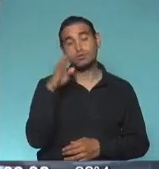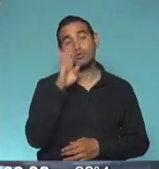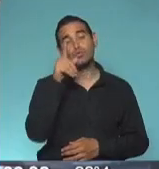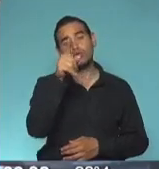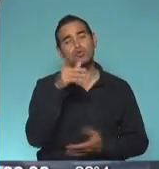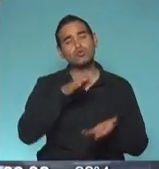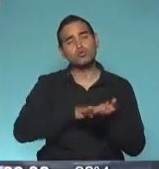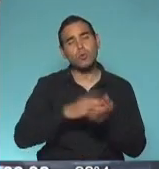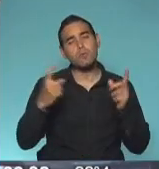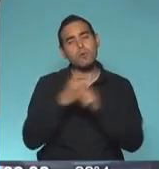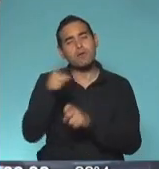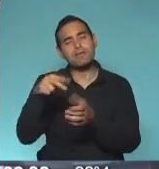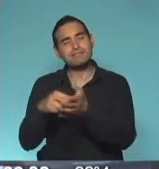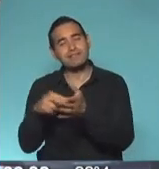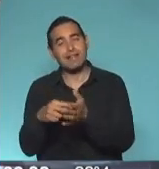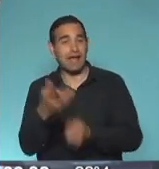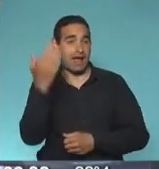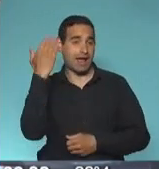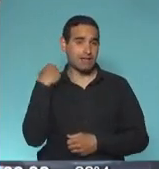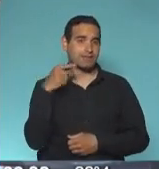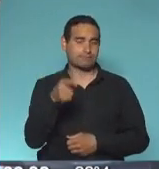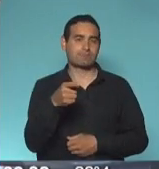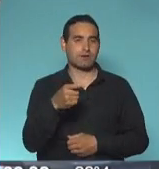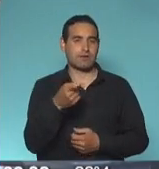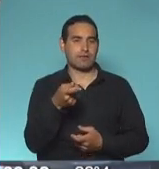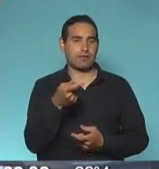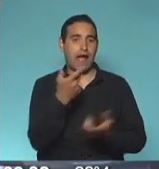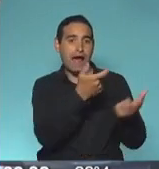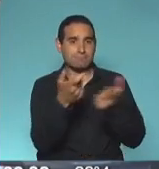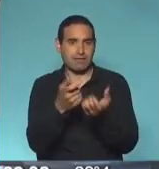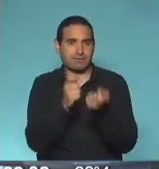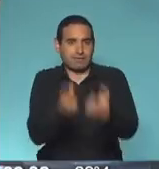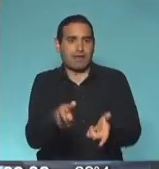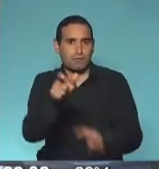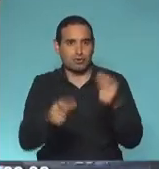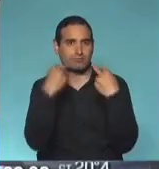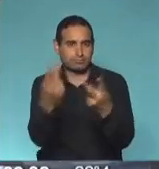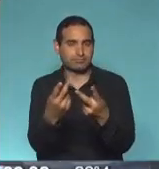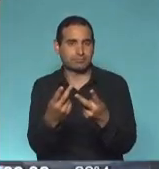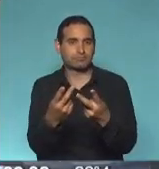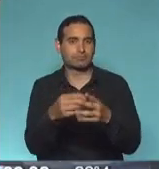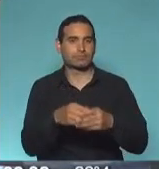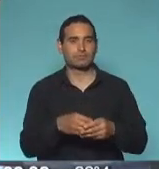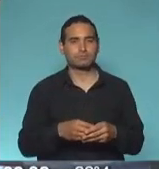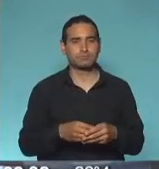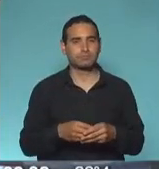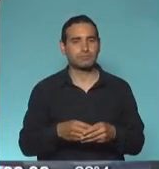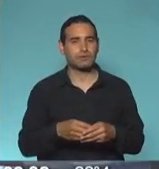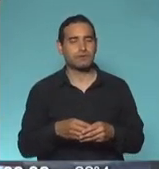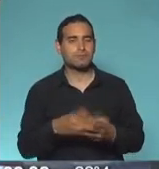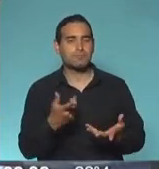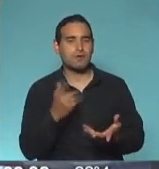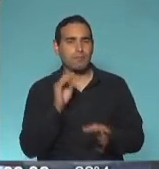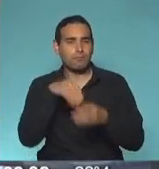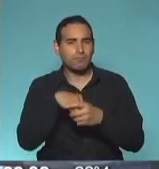respecto al conflicto sirio, tenemos al principio armar a los rebeldes, no armar a los rebeldes, intervenir si hay armas químicas, no intervenir si hay armas químicas, participar